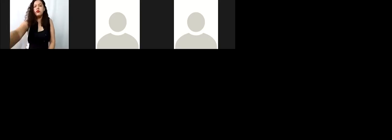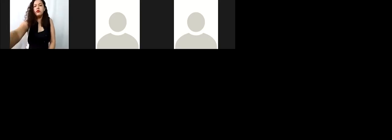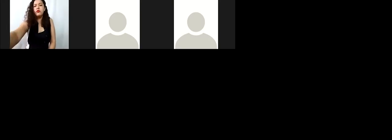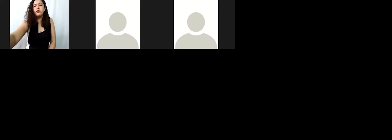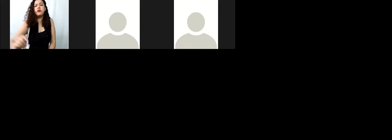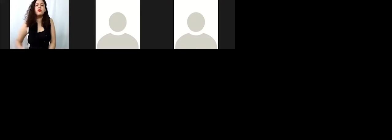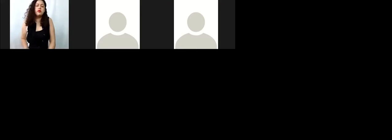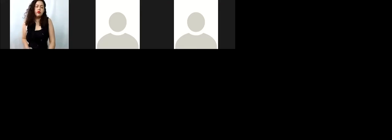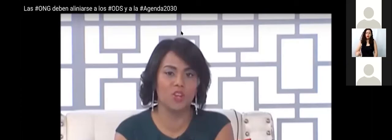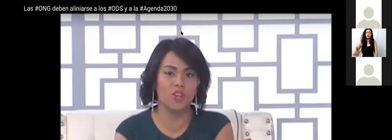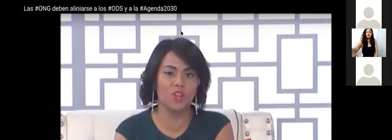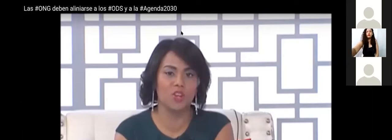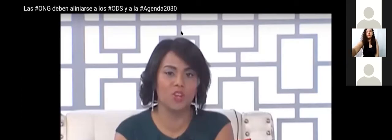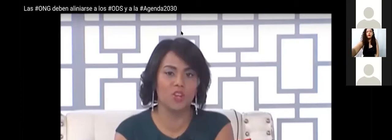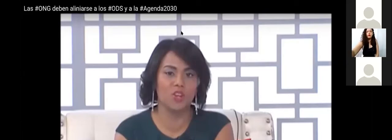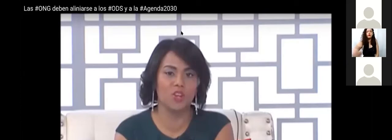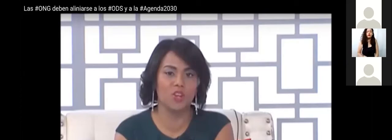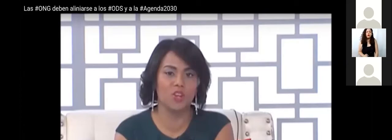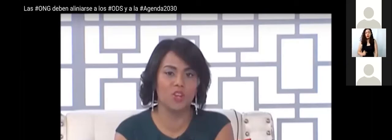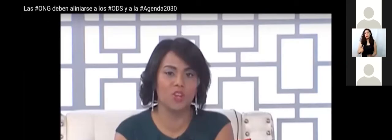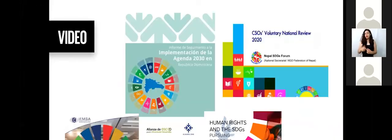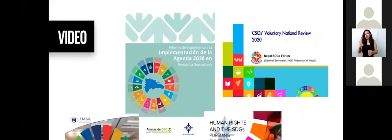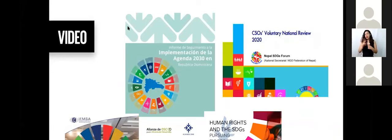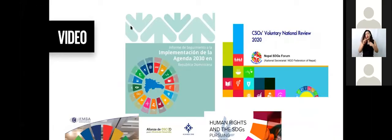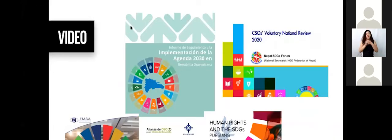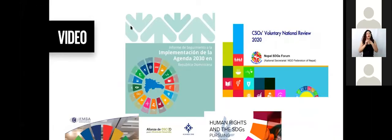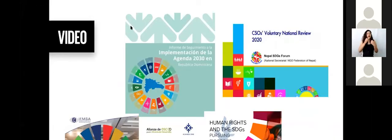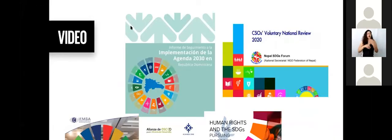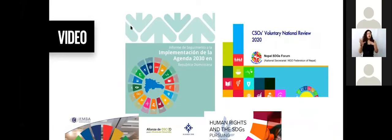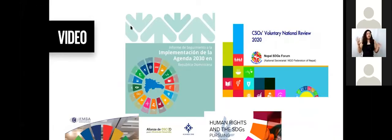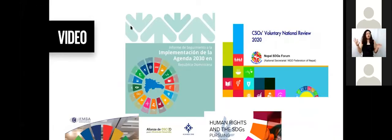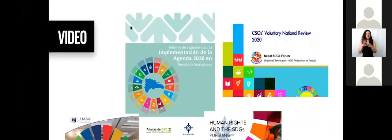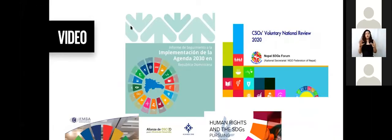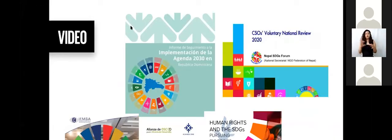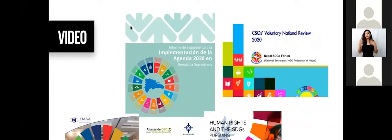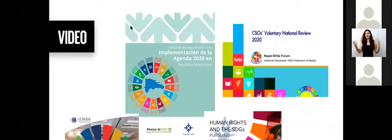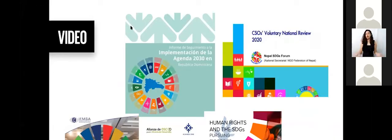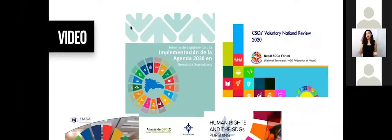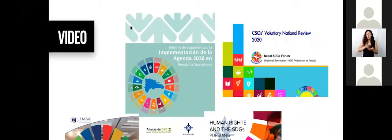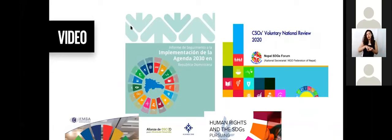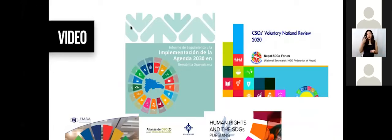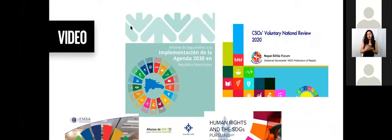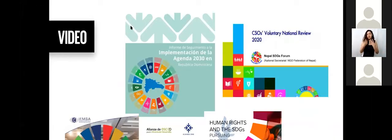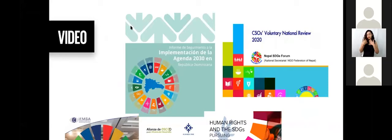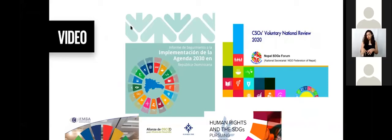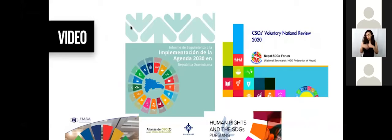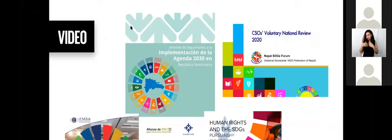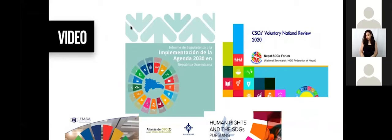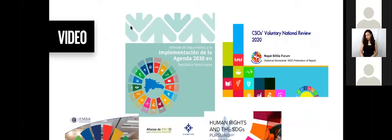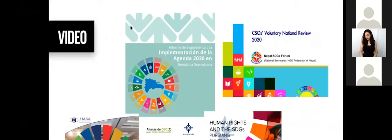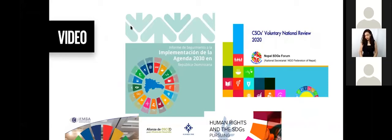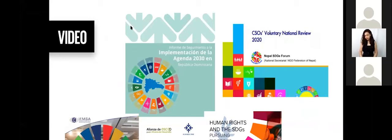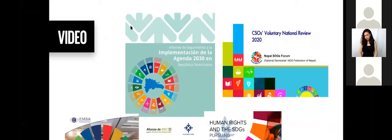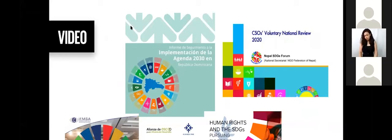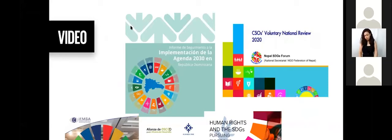siguen, digamos, una ruta para todos los países, todas las coaliciones, y otra vez en una doble función o un doble rol